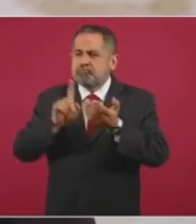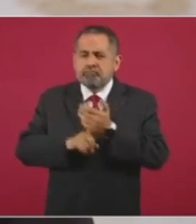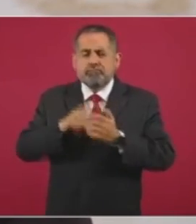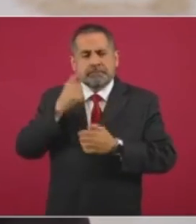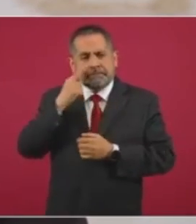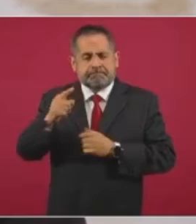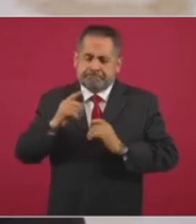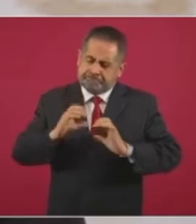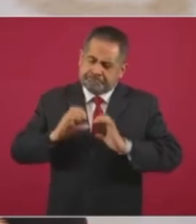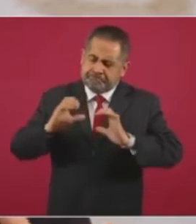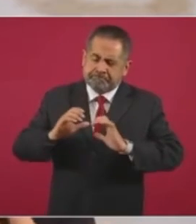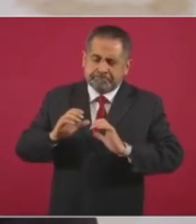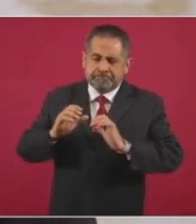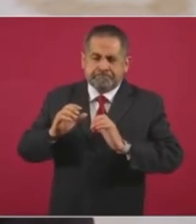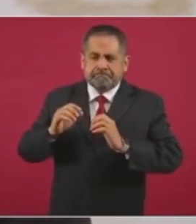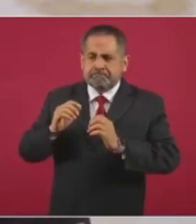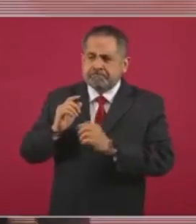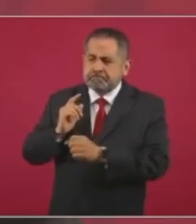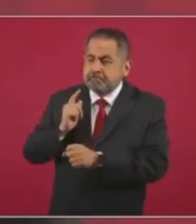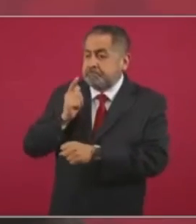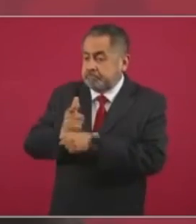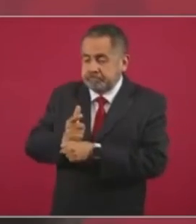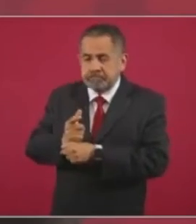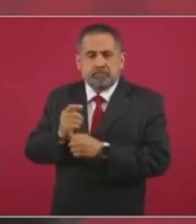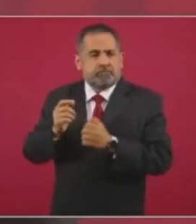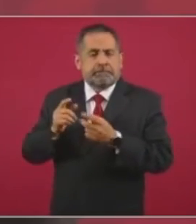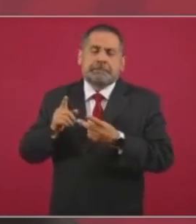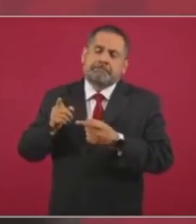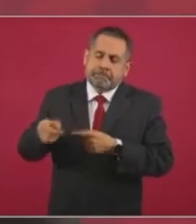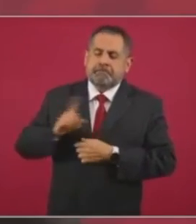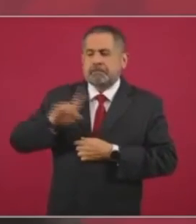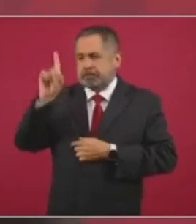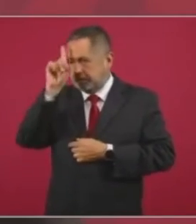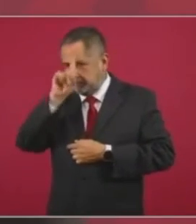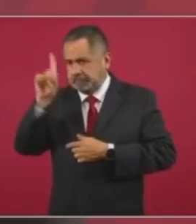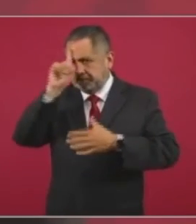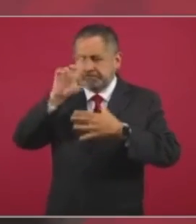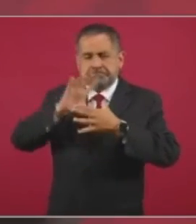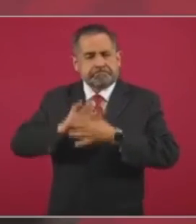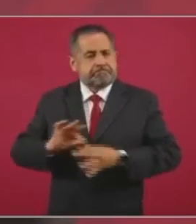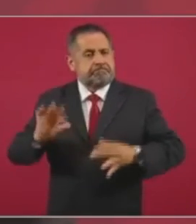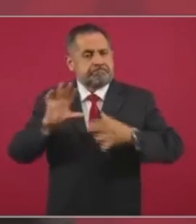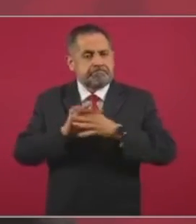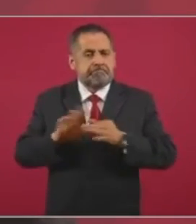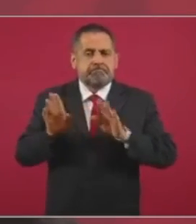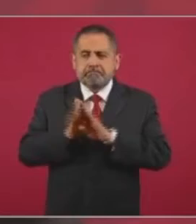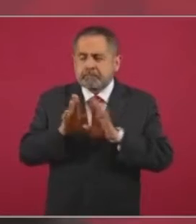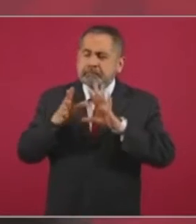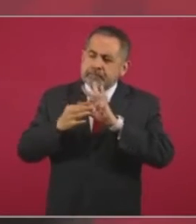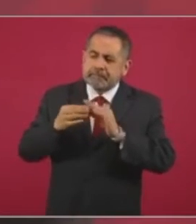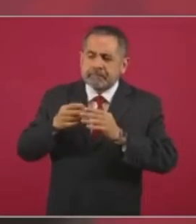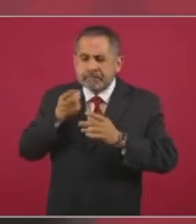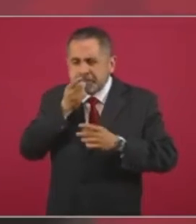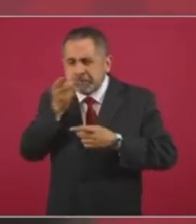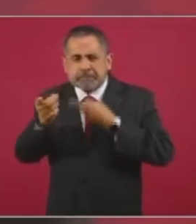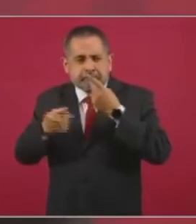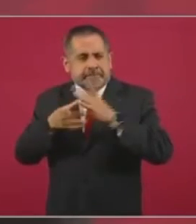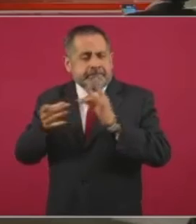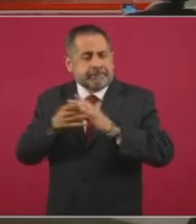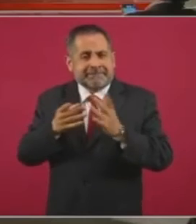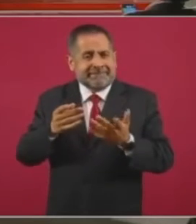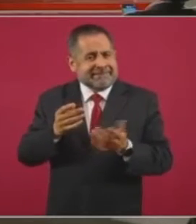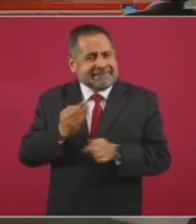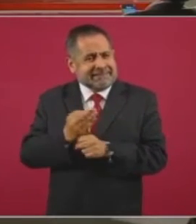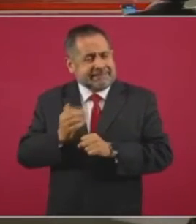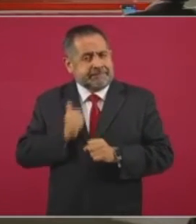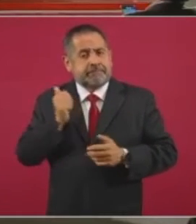que incluya la detección, consejería, los cambios en términos de la detección y aprovechar estas oportunidades. Cuando